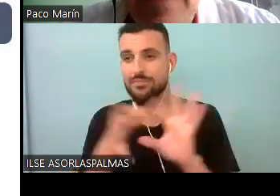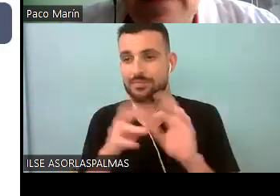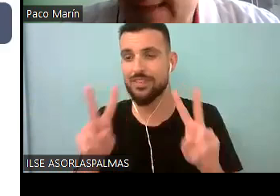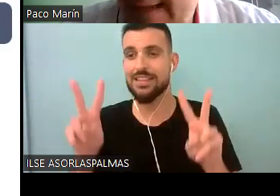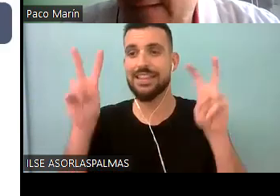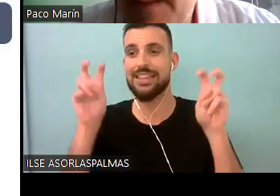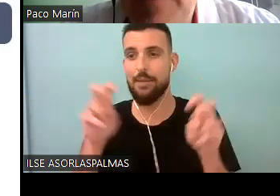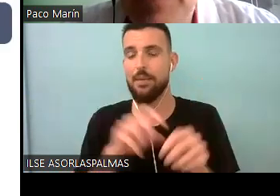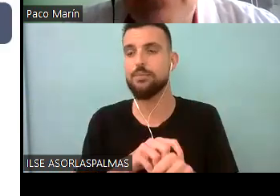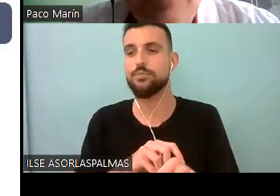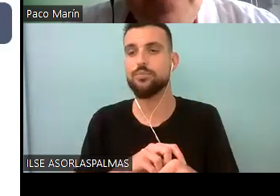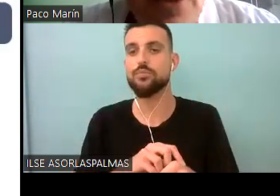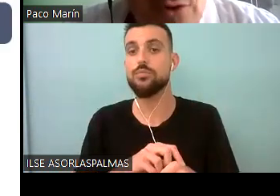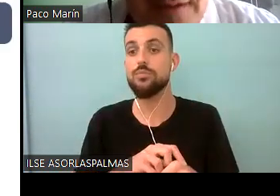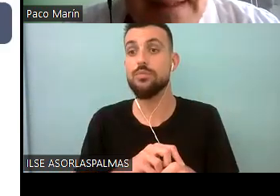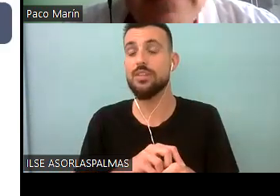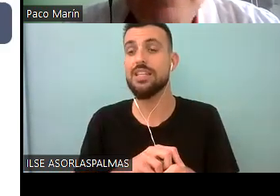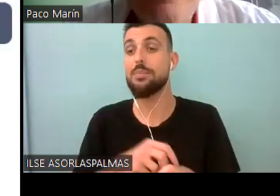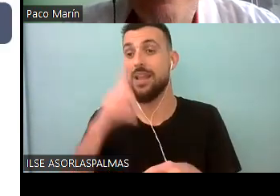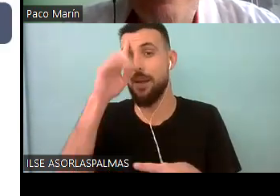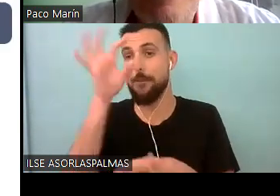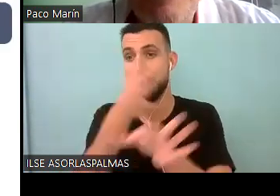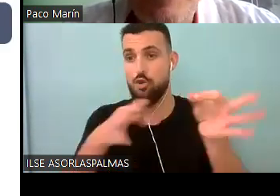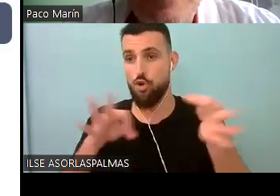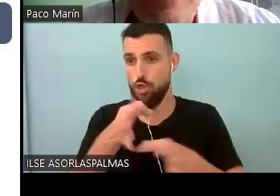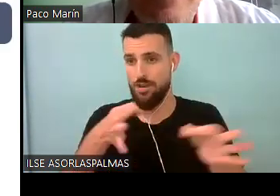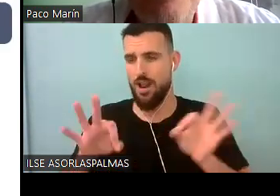actuación de las enzimas respiratorias de la mitocondria.